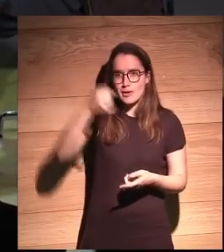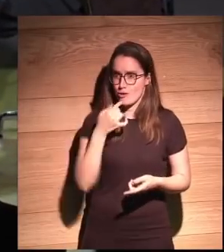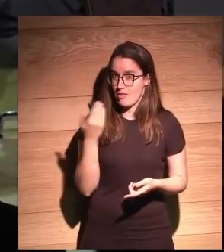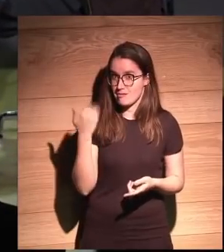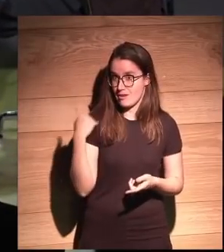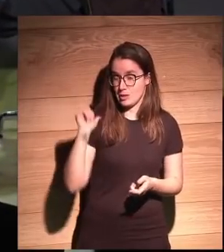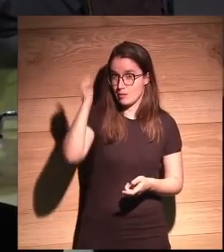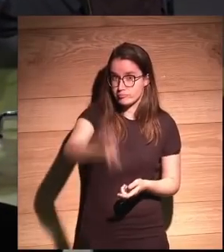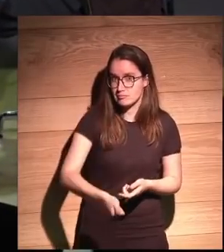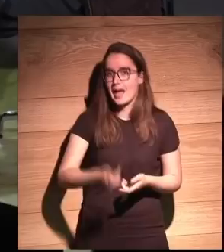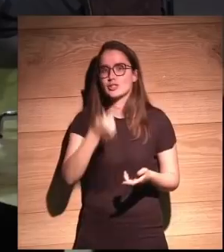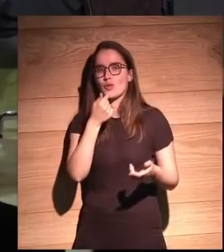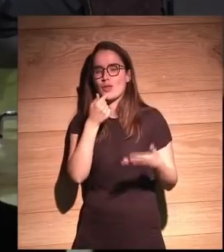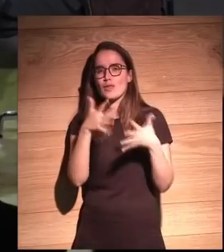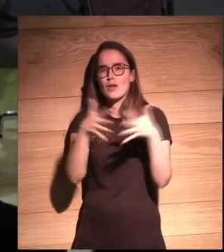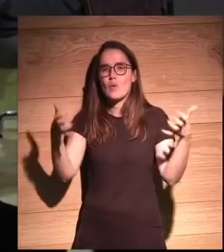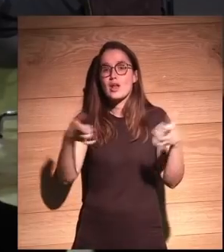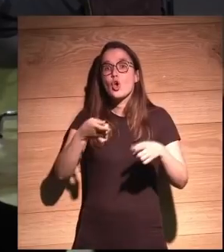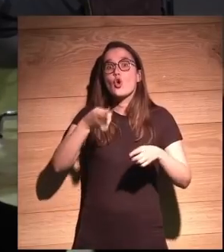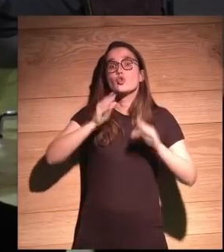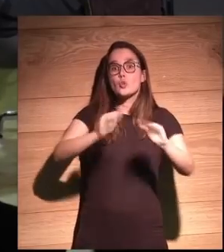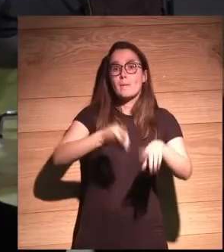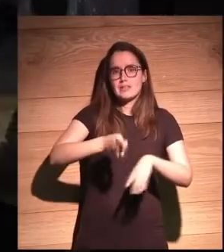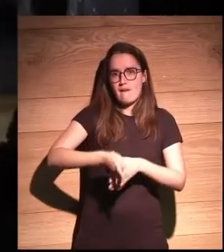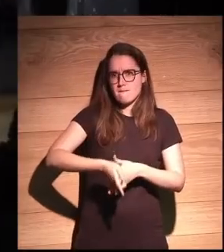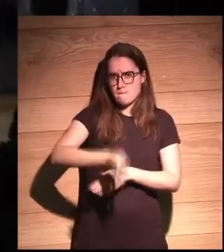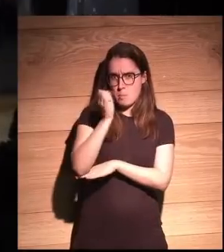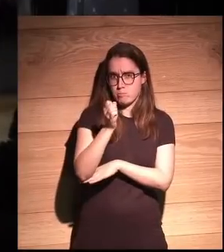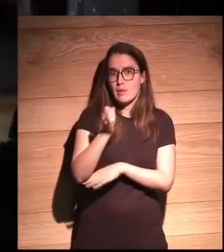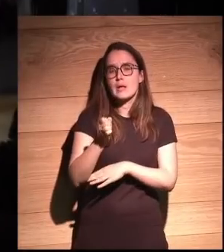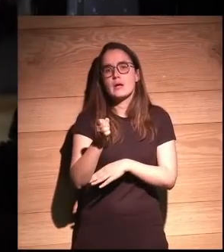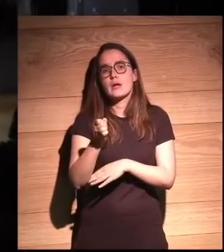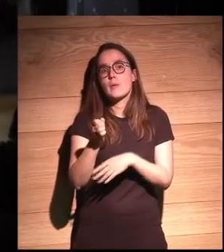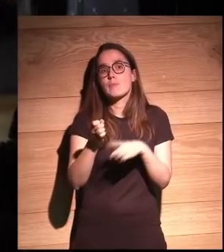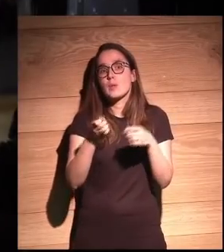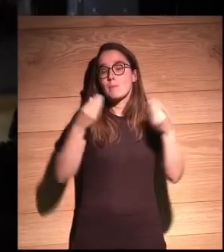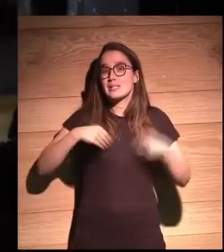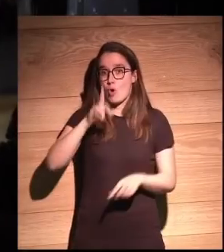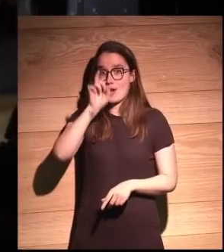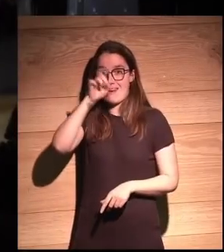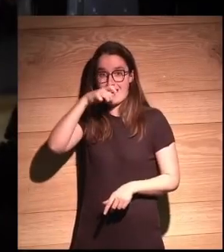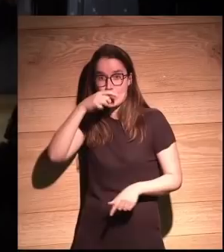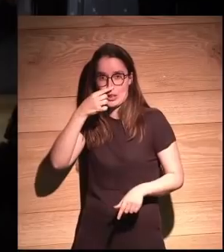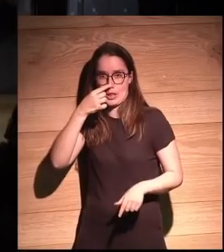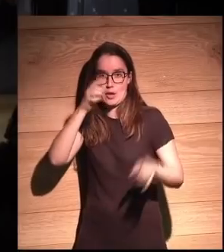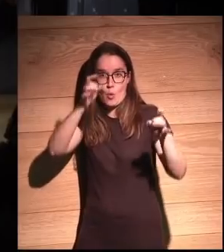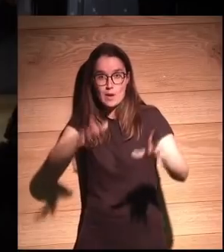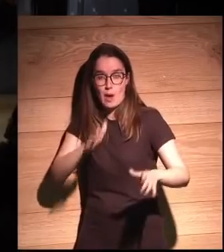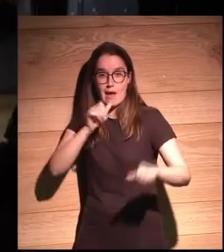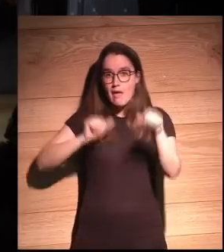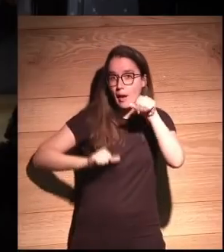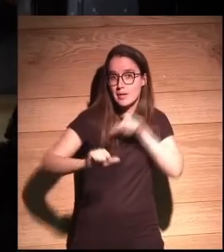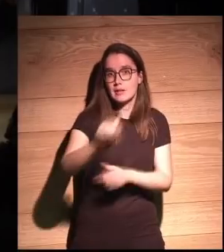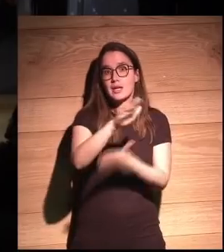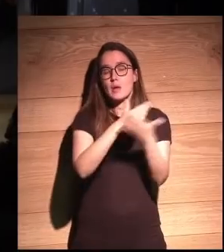claro. Esto viene a decir literalmente, tu picha es tan grande, mentula tan magna es como tu nariz. Por cierto, a partir de ahí viene el